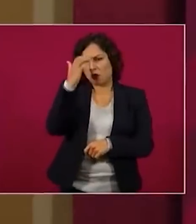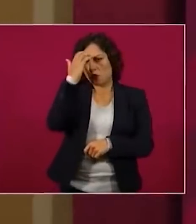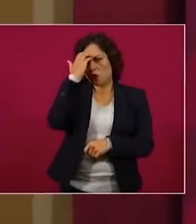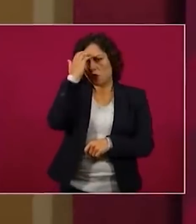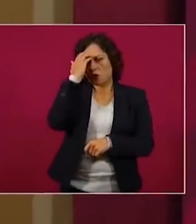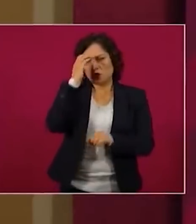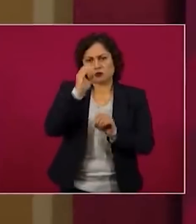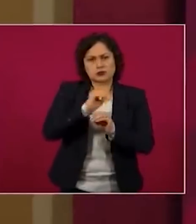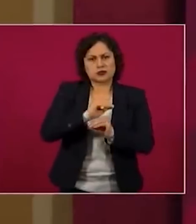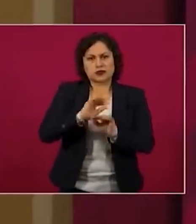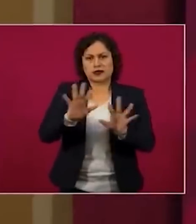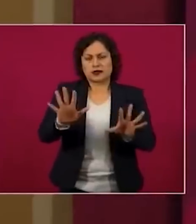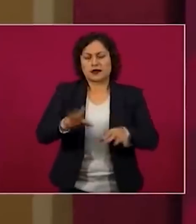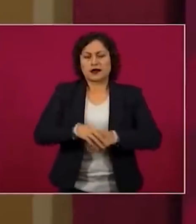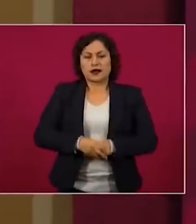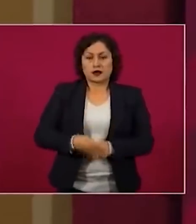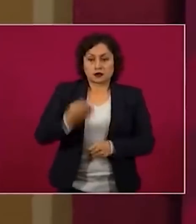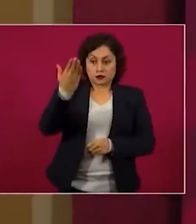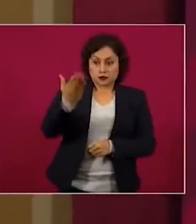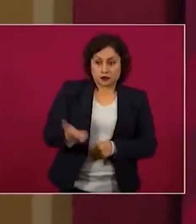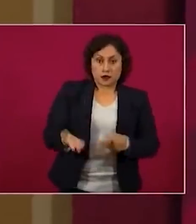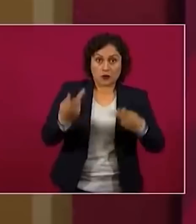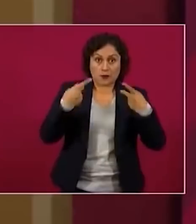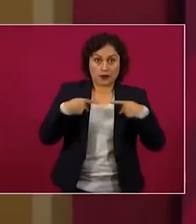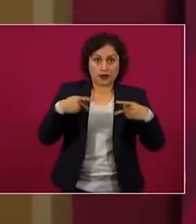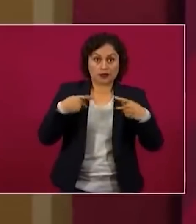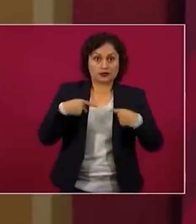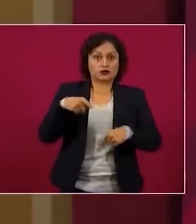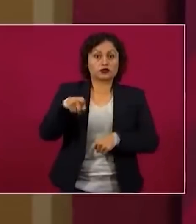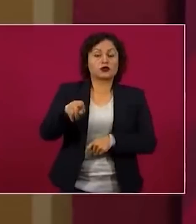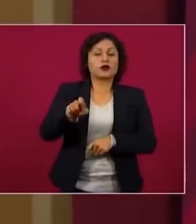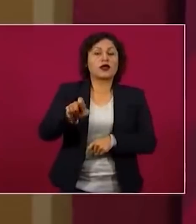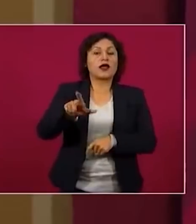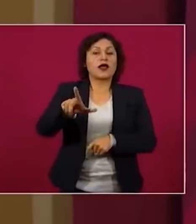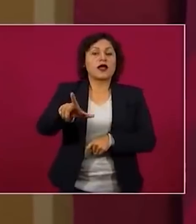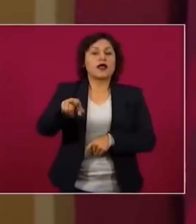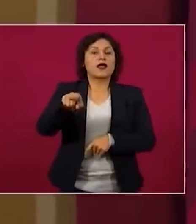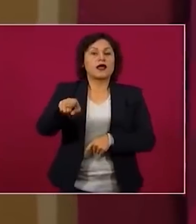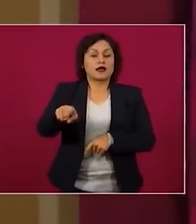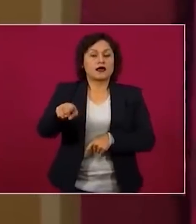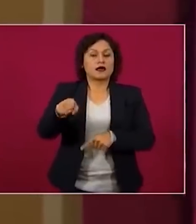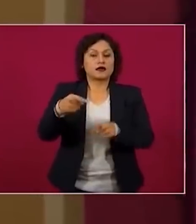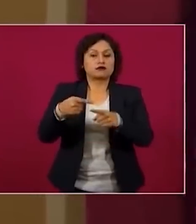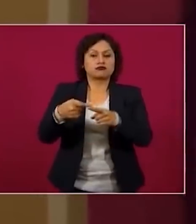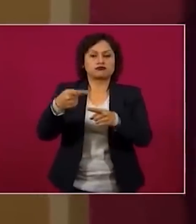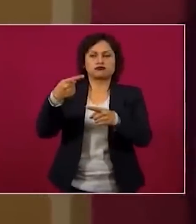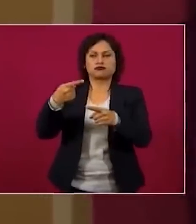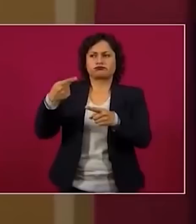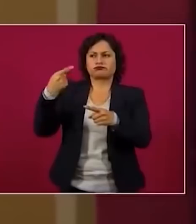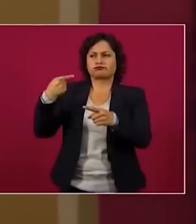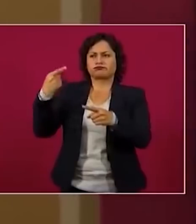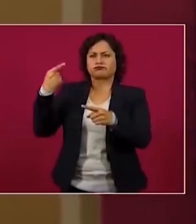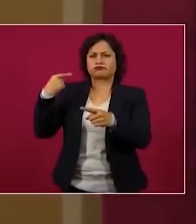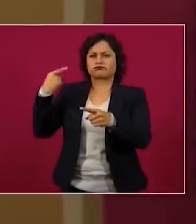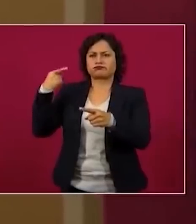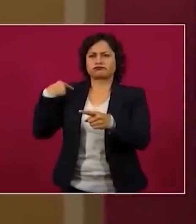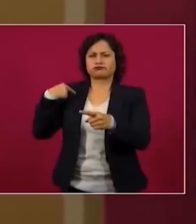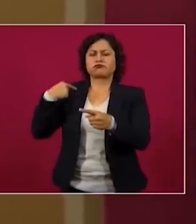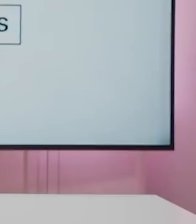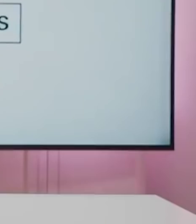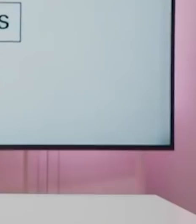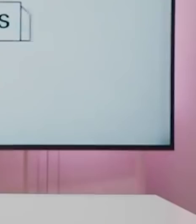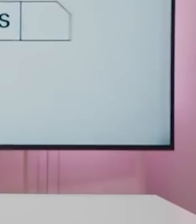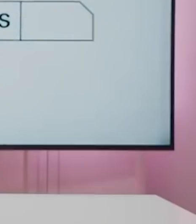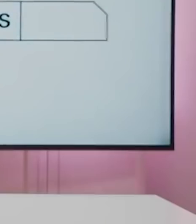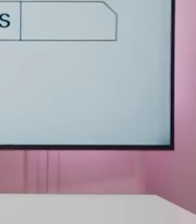Protección de Datos Personales, INAI, haga una investigación sobre los ingresos, bienes y origen de la riqueza del